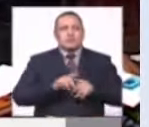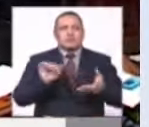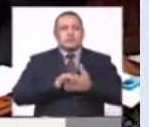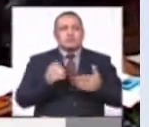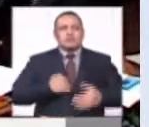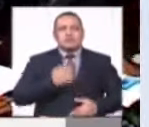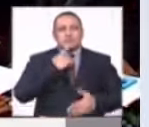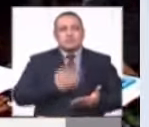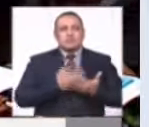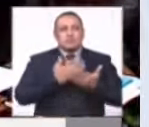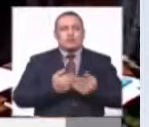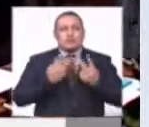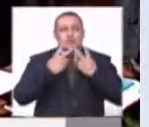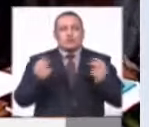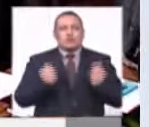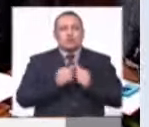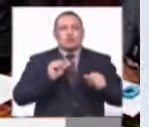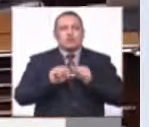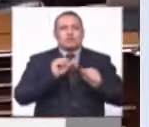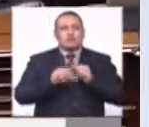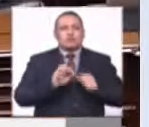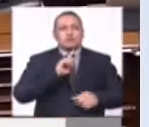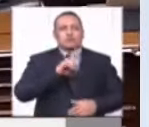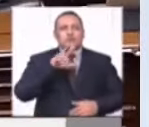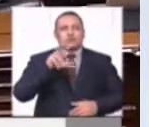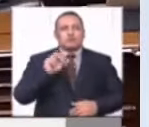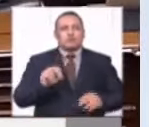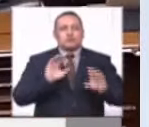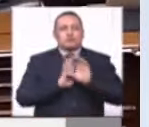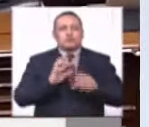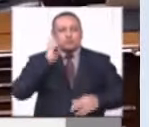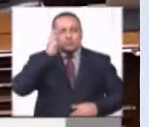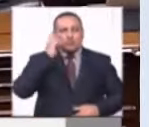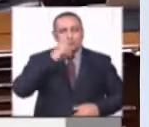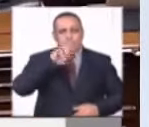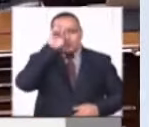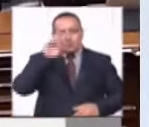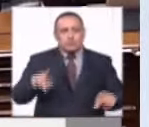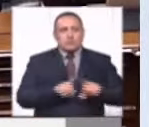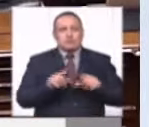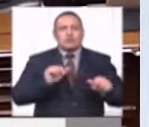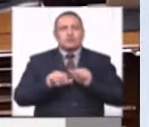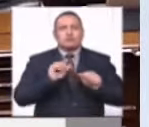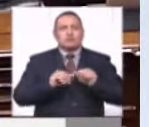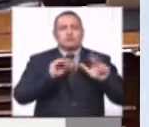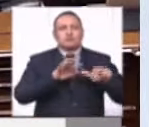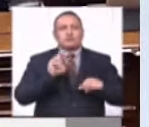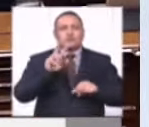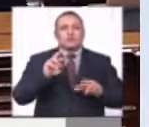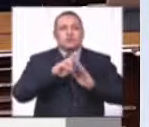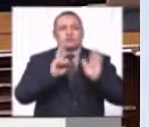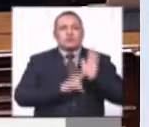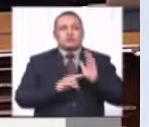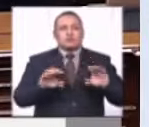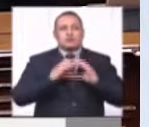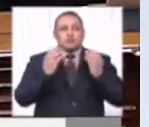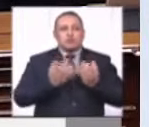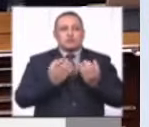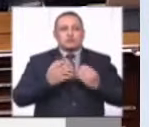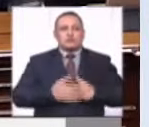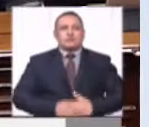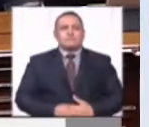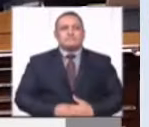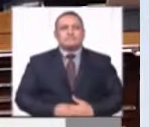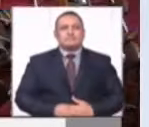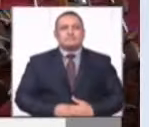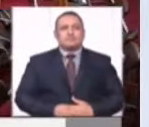y que está estipulado en el artículo 130 de la Constitución y el artículo 82 del reglamento del